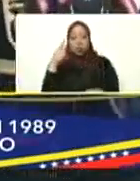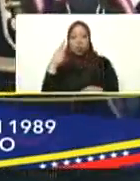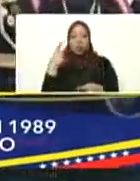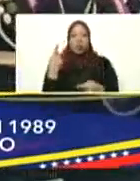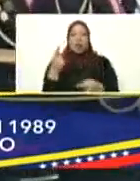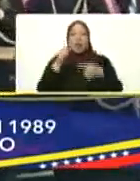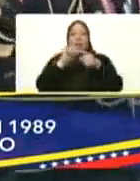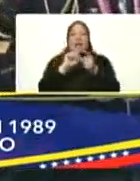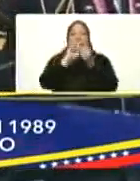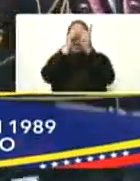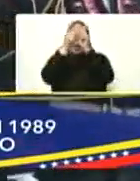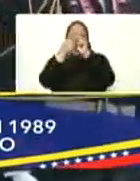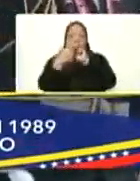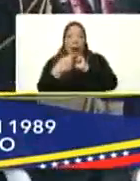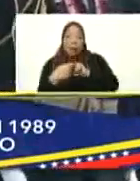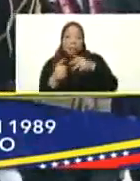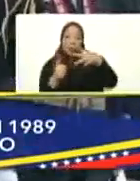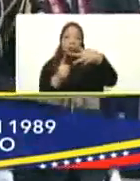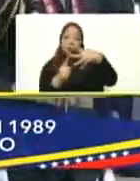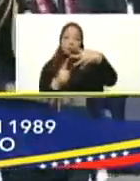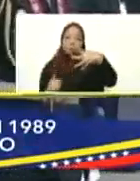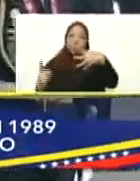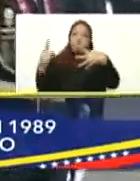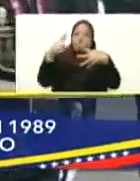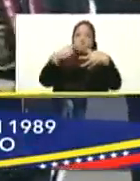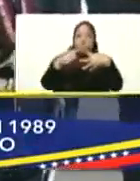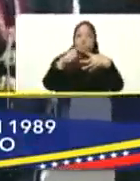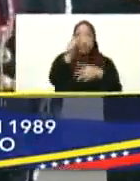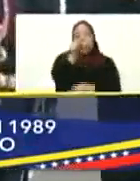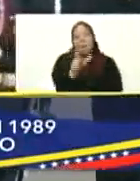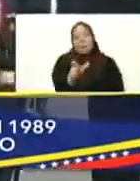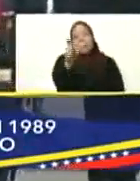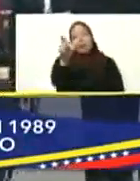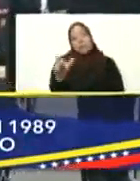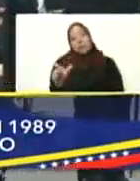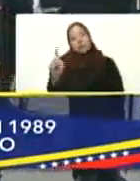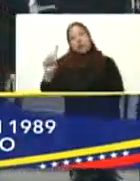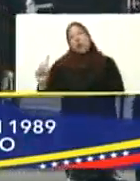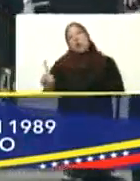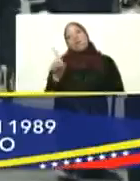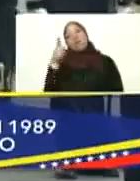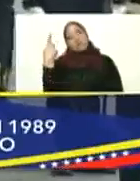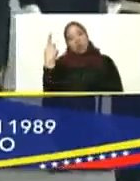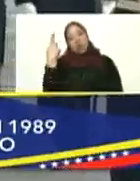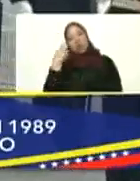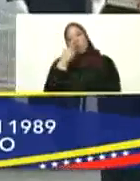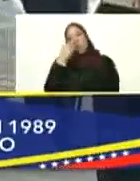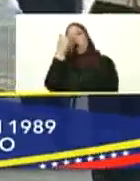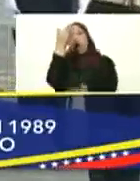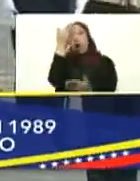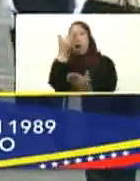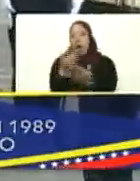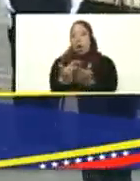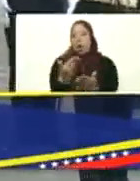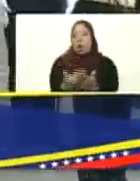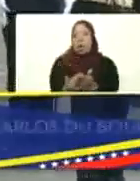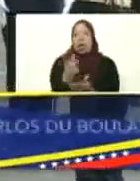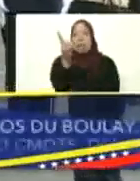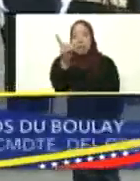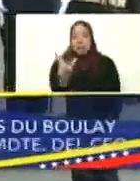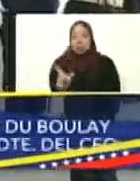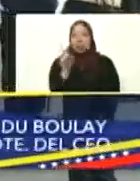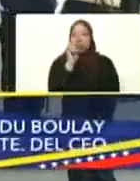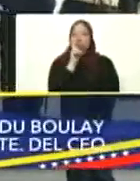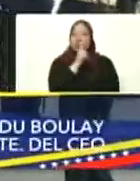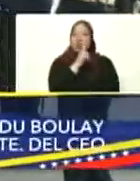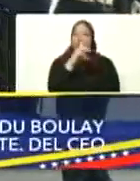designaciones en el alto mando militar. En primer lugar, agradezco al mayor general Dubulay por